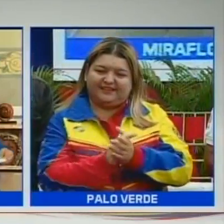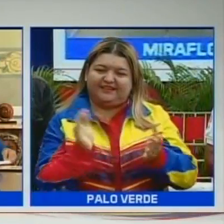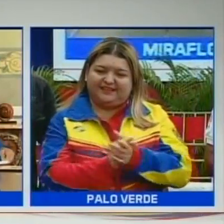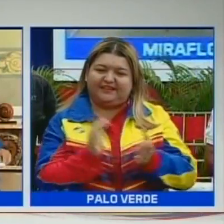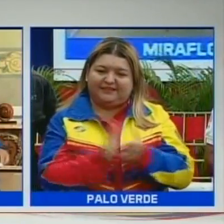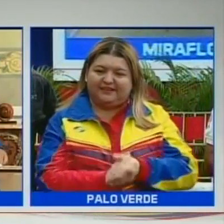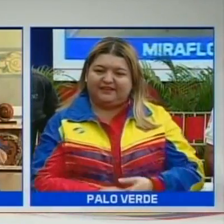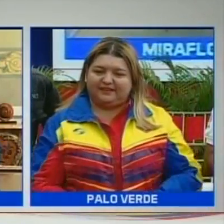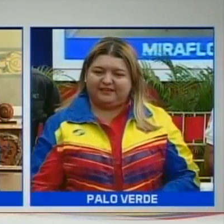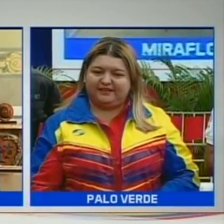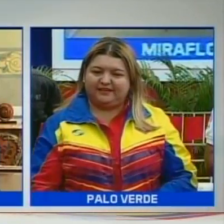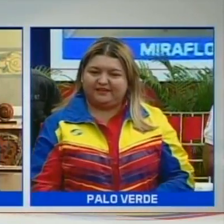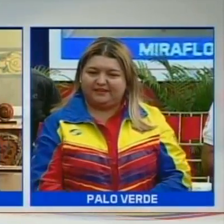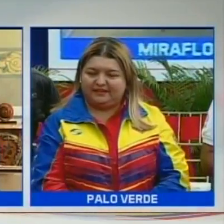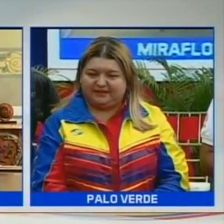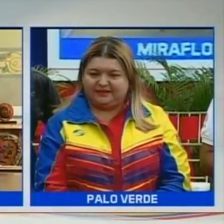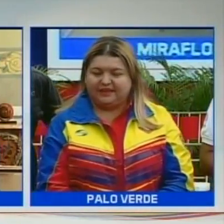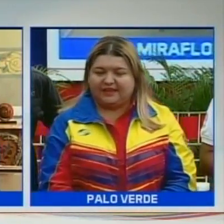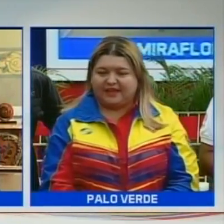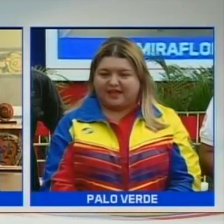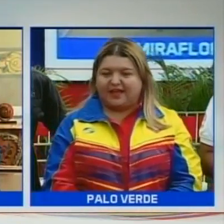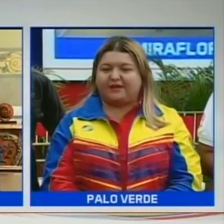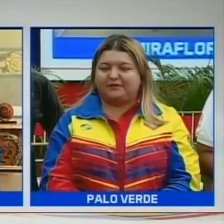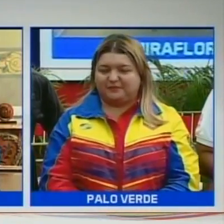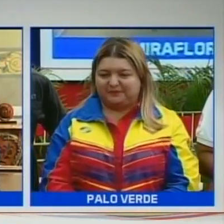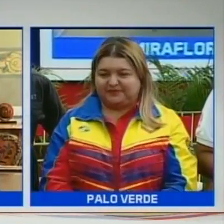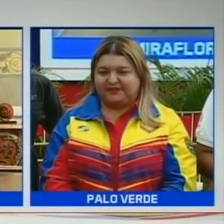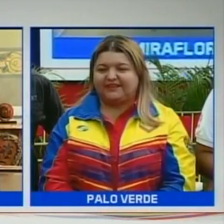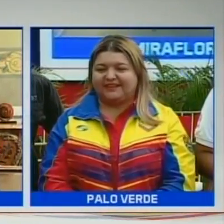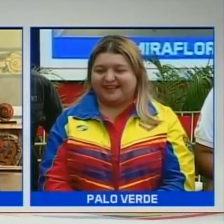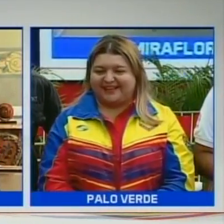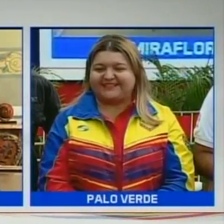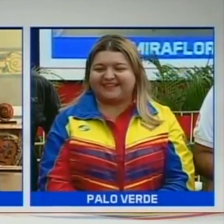Compañera que acaba de hablar, Eneida, joven, joven compañera también.